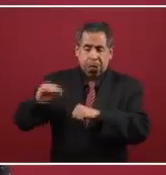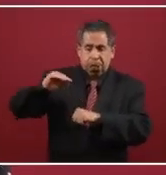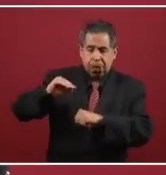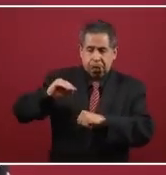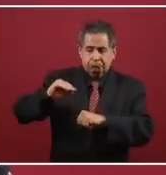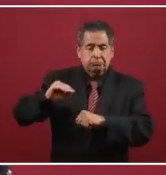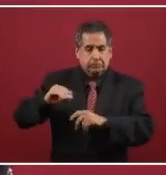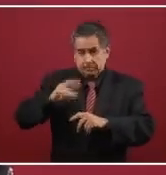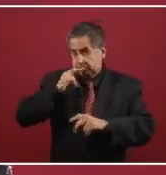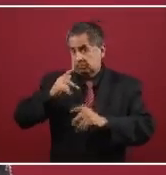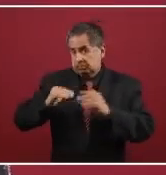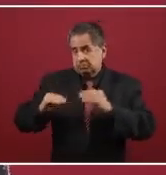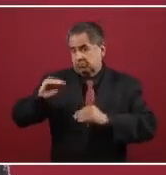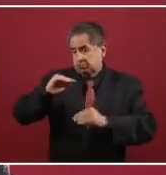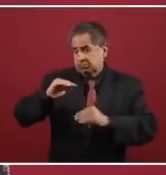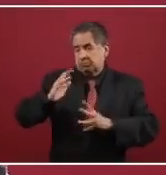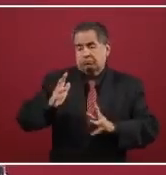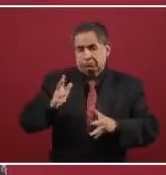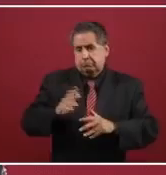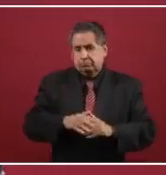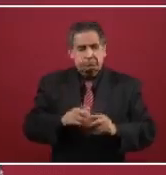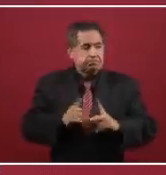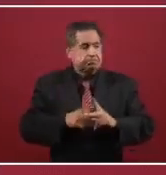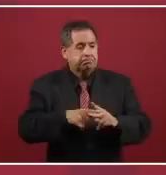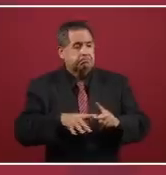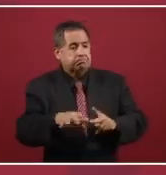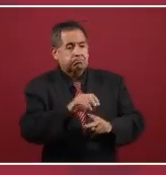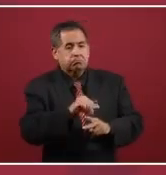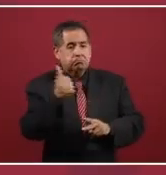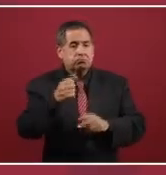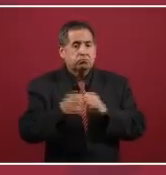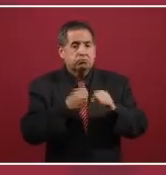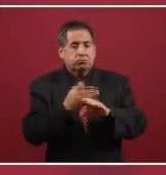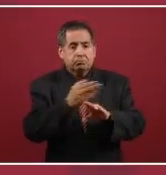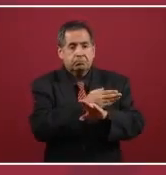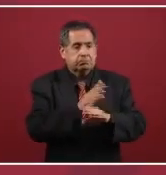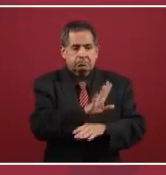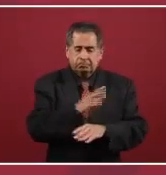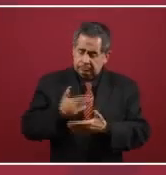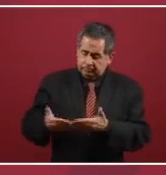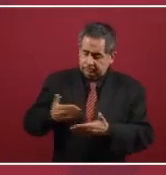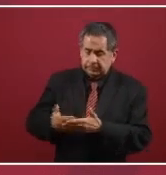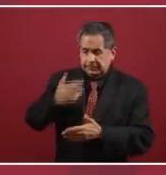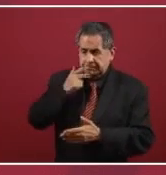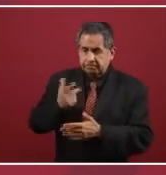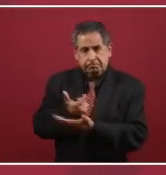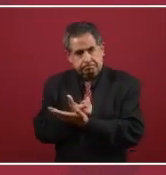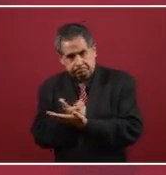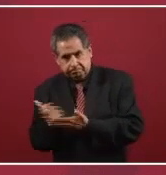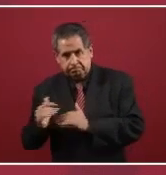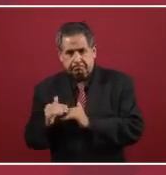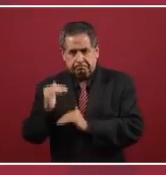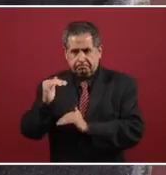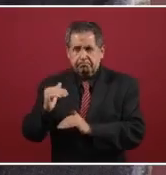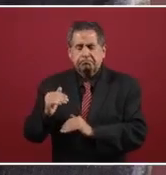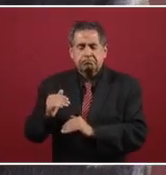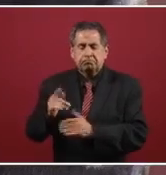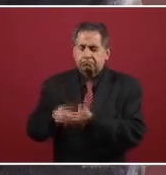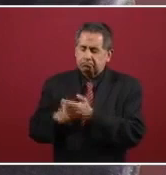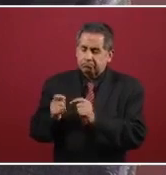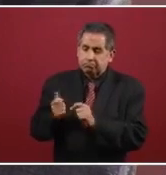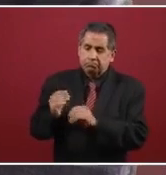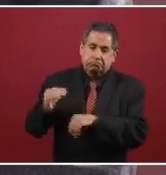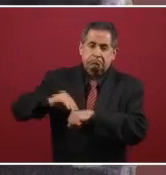y es superior al promedio de otros años, el salario